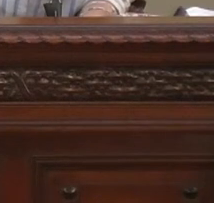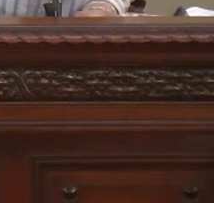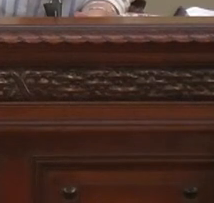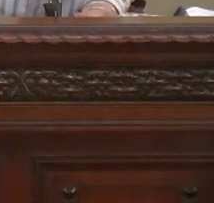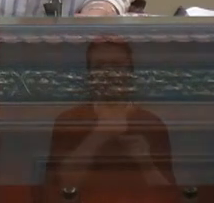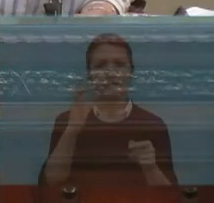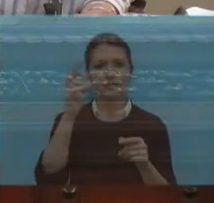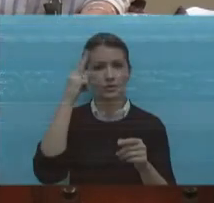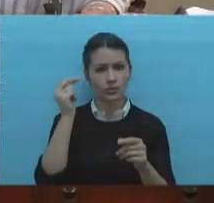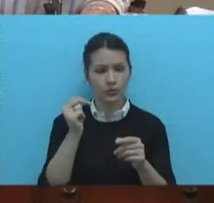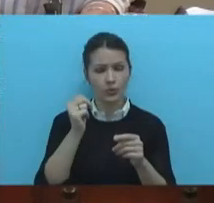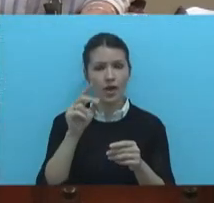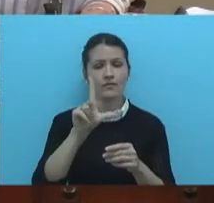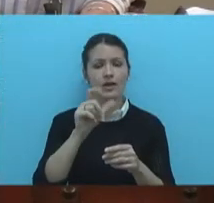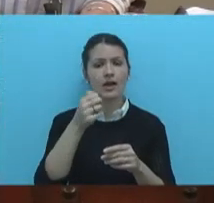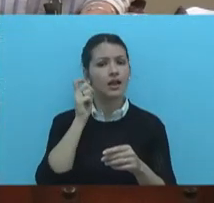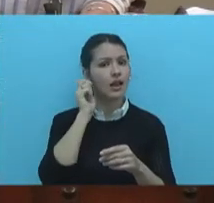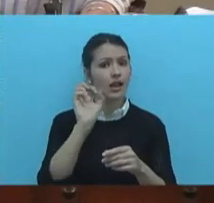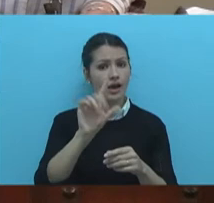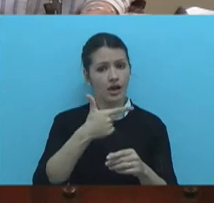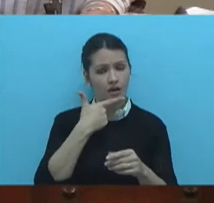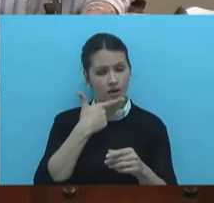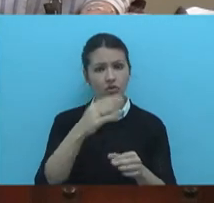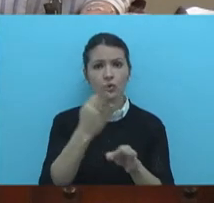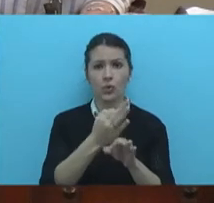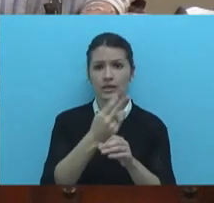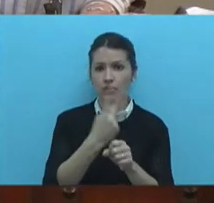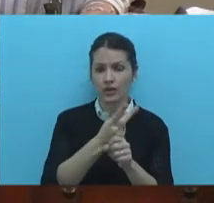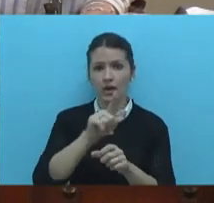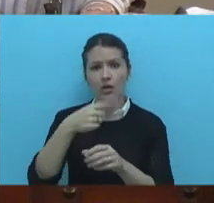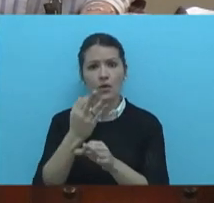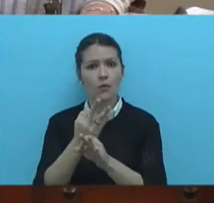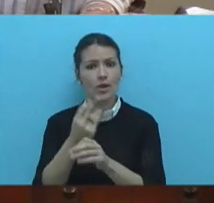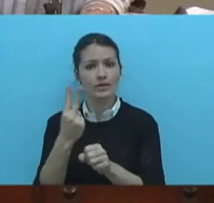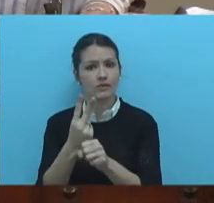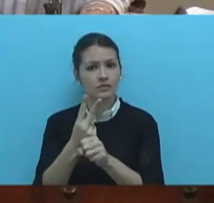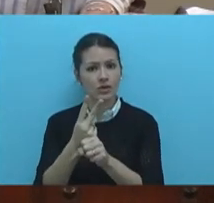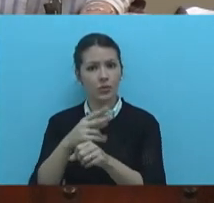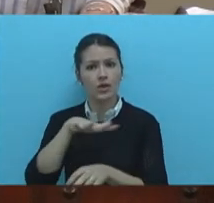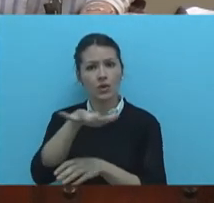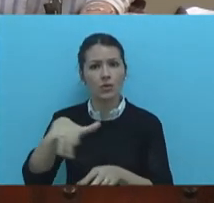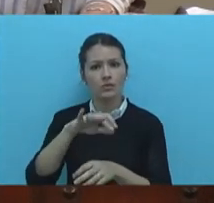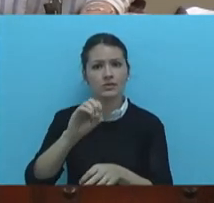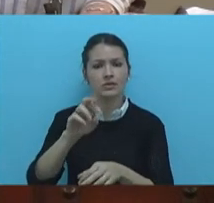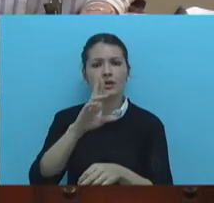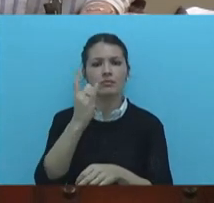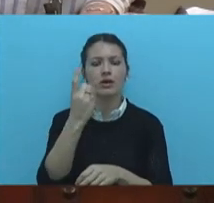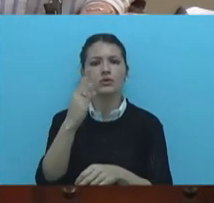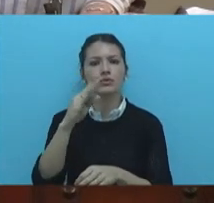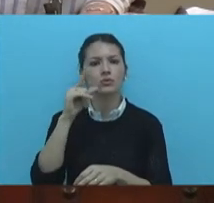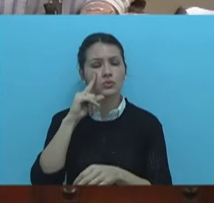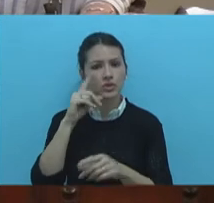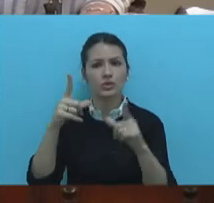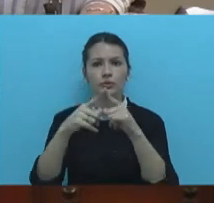309 de Ovidio Lagos y la escuela secundaria y la escuela secundaria del barrio Rucci